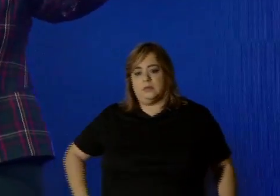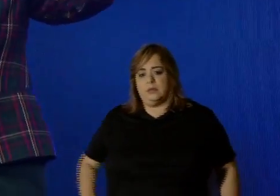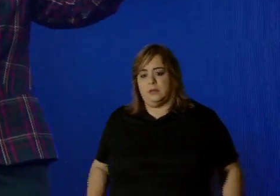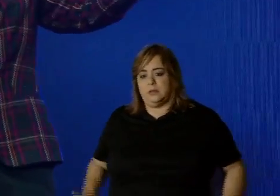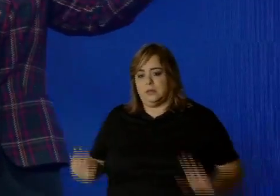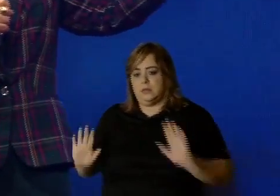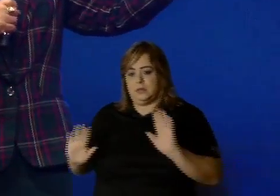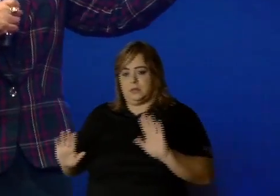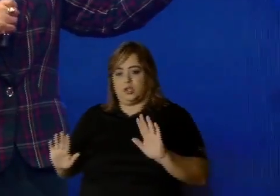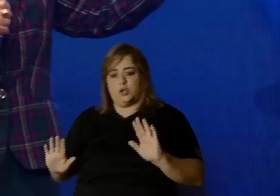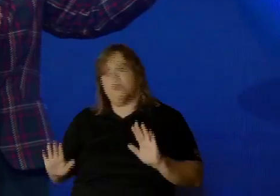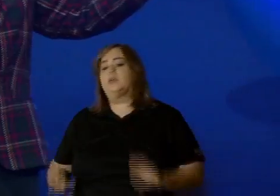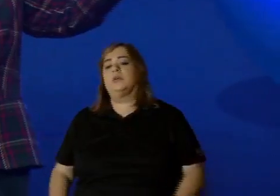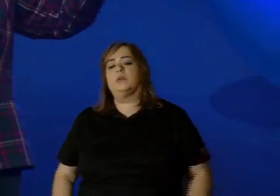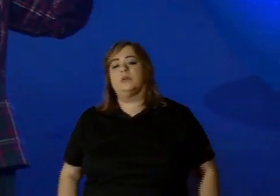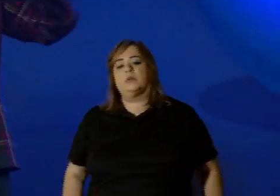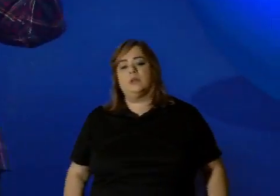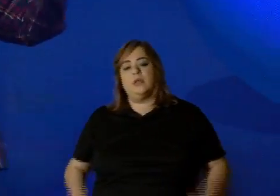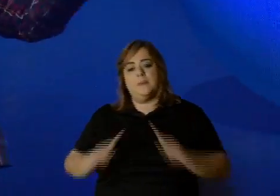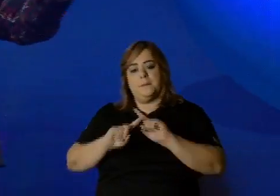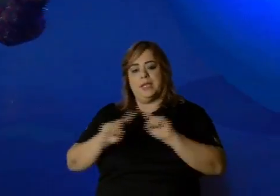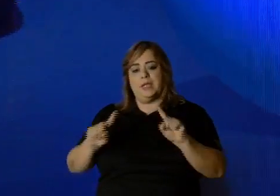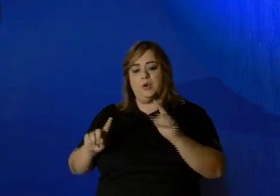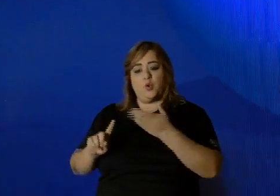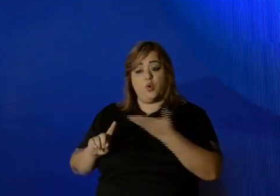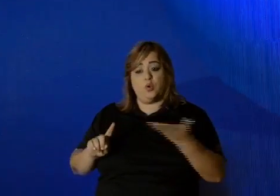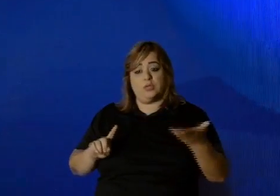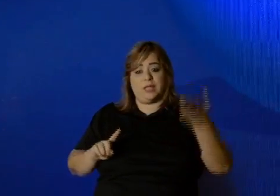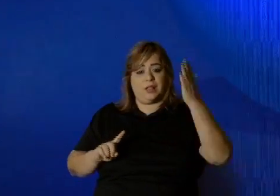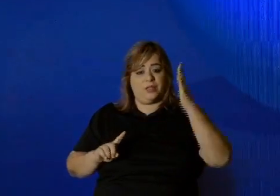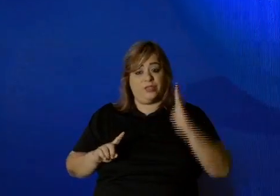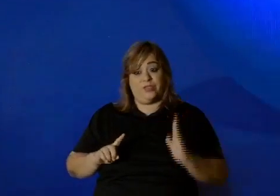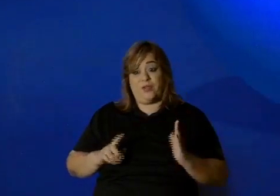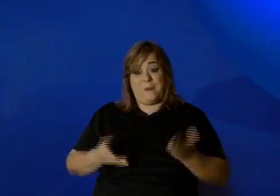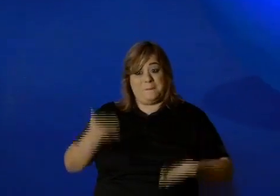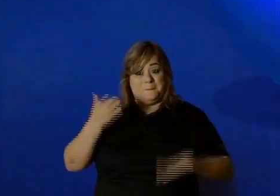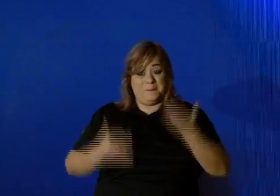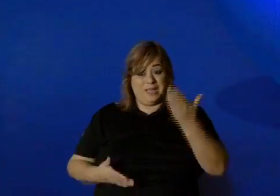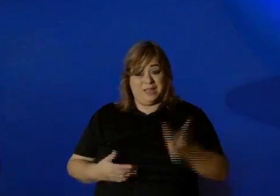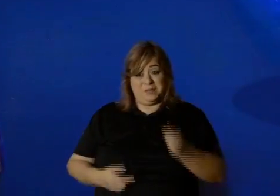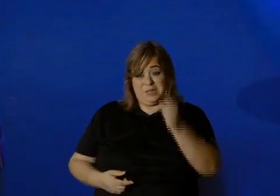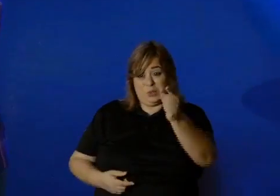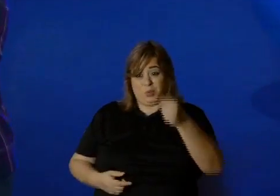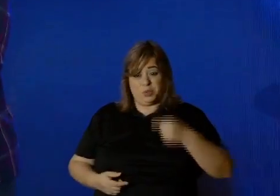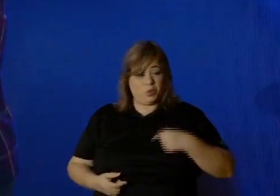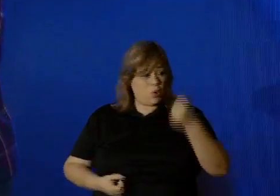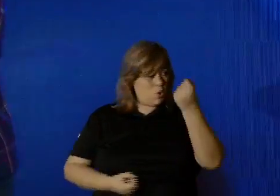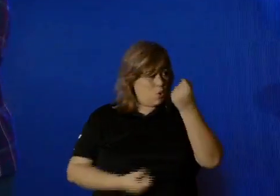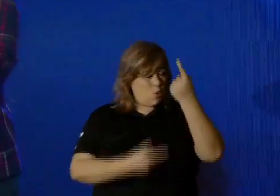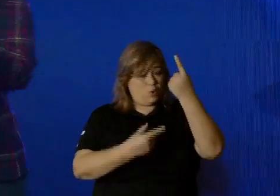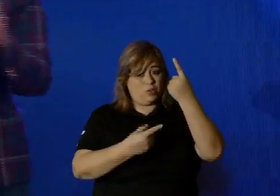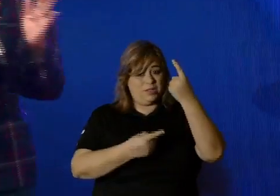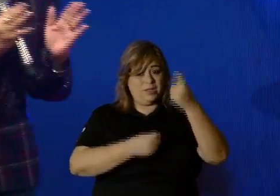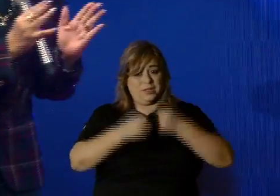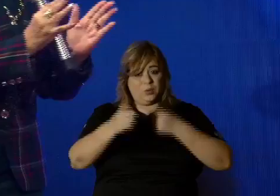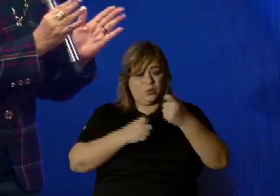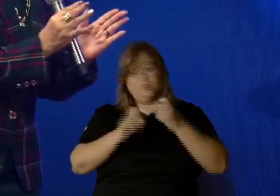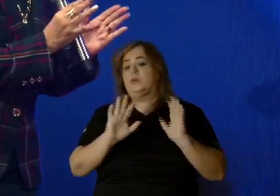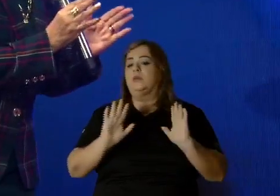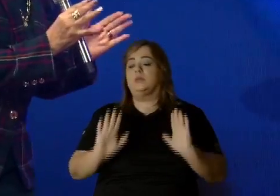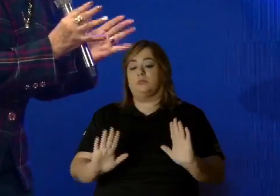Dios glorificarse. Pero hay cosas que Dios va a hacer que nosotros no entendemos porque Él es soberano. Nunca meta a